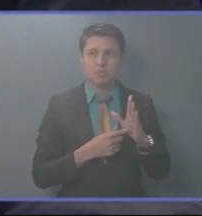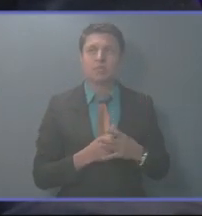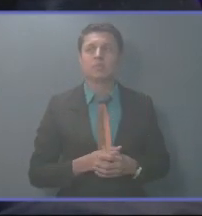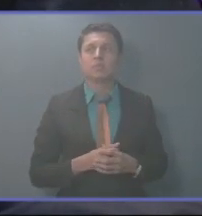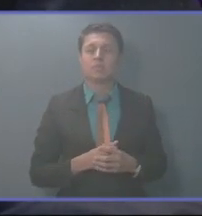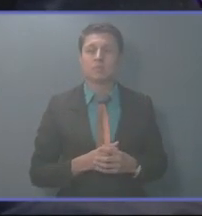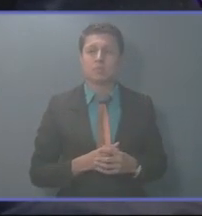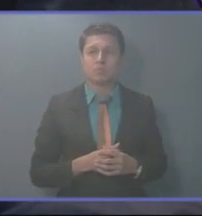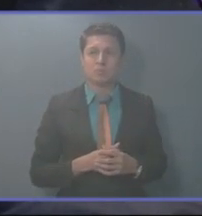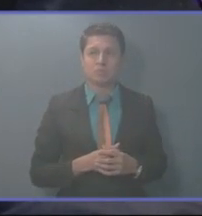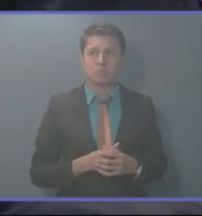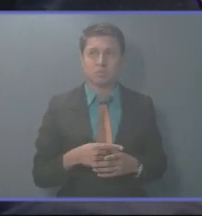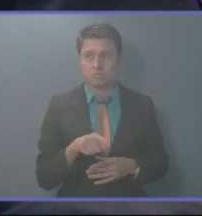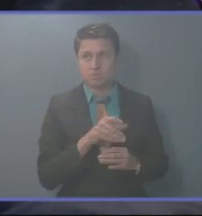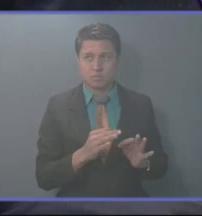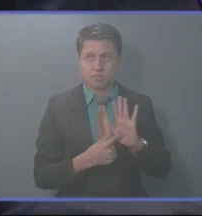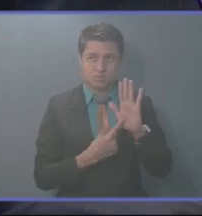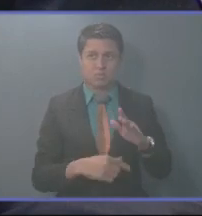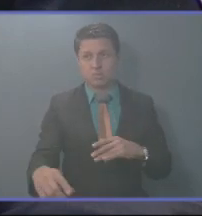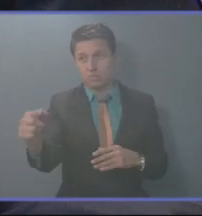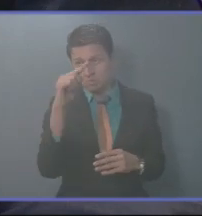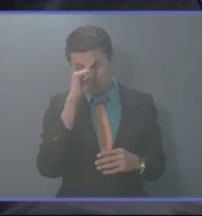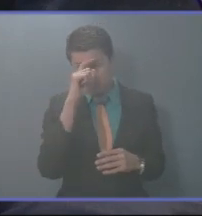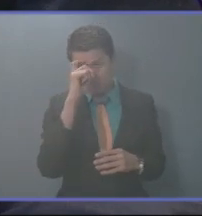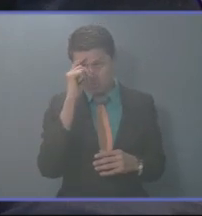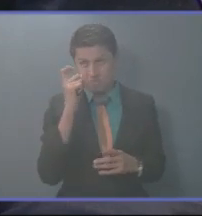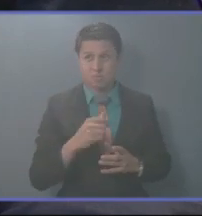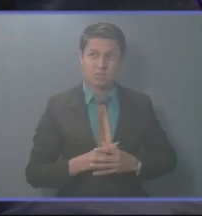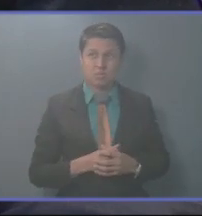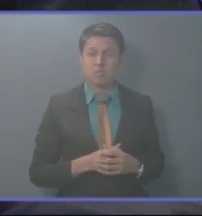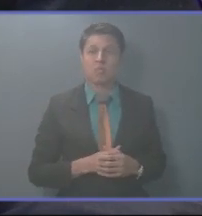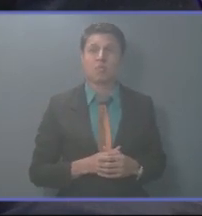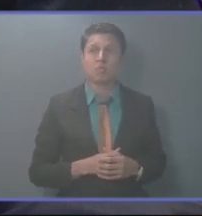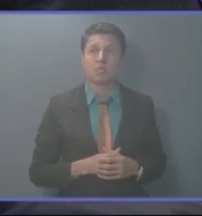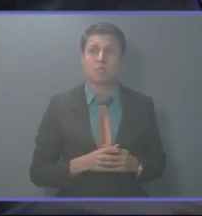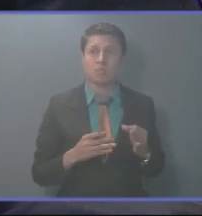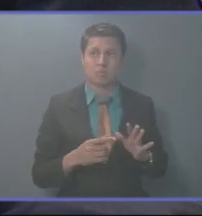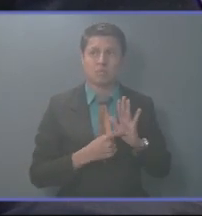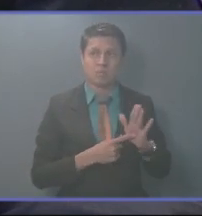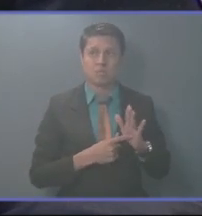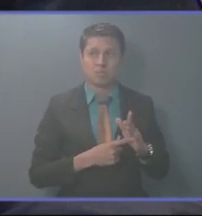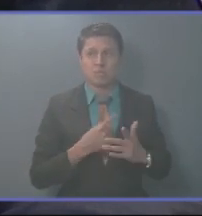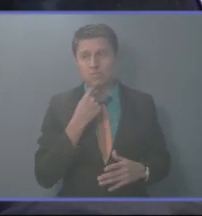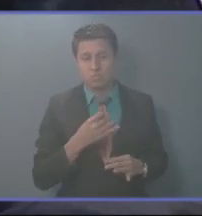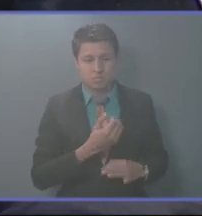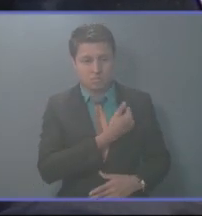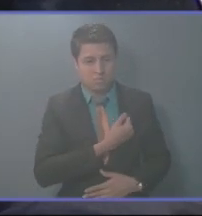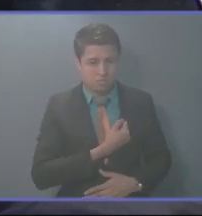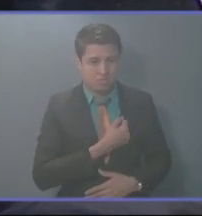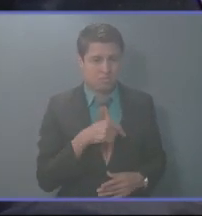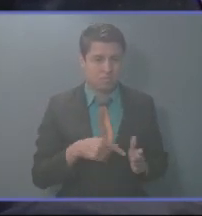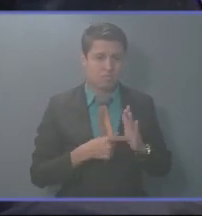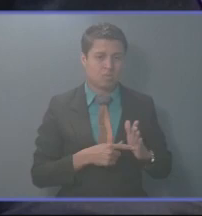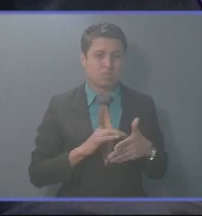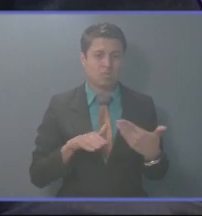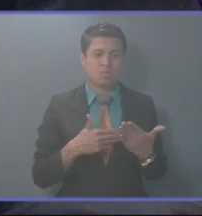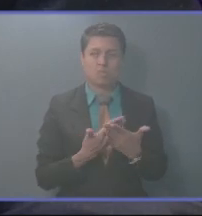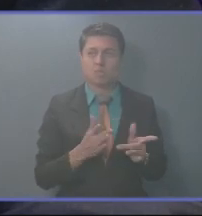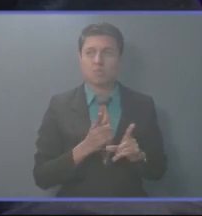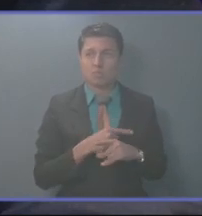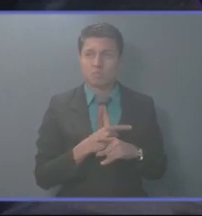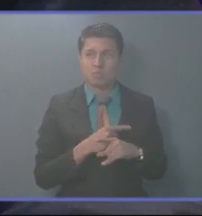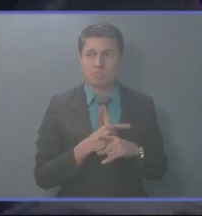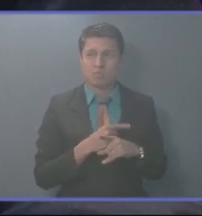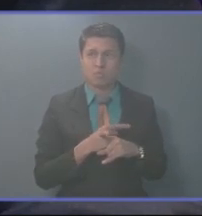J, otros actos humanos de carácter similar que causen intencionalmente grave sufrimiento o atente gravemente contra la